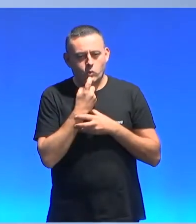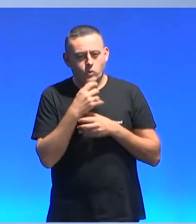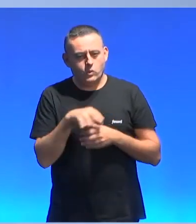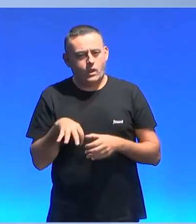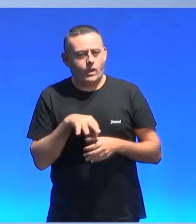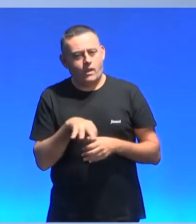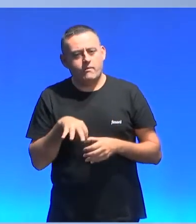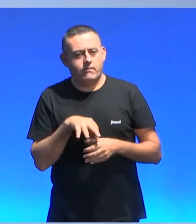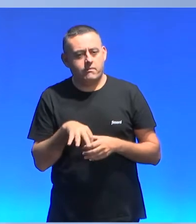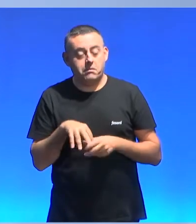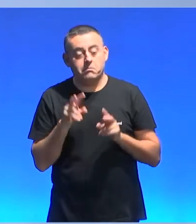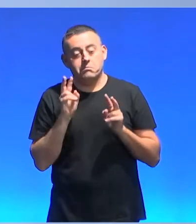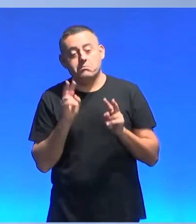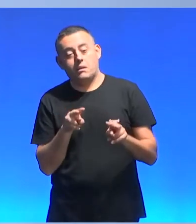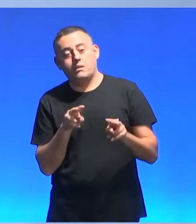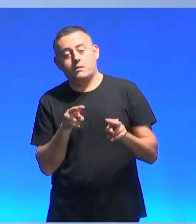café,